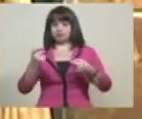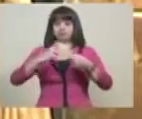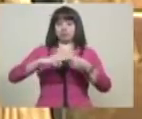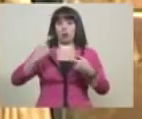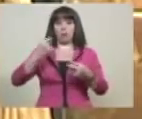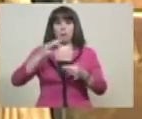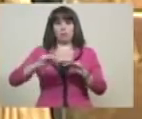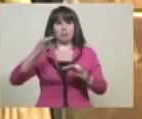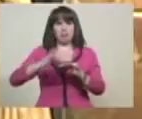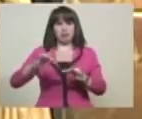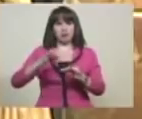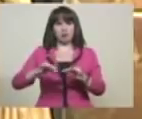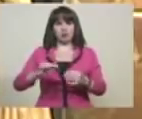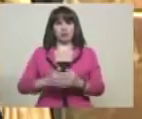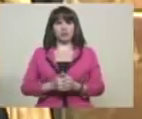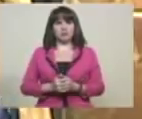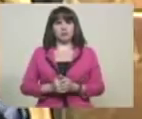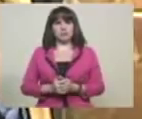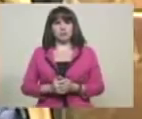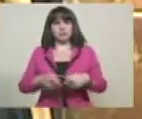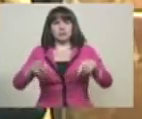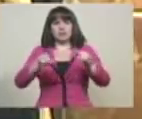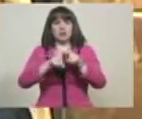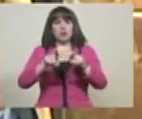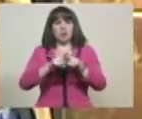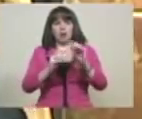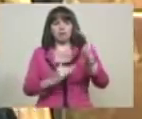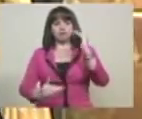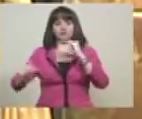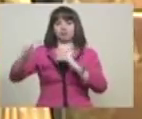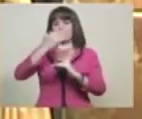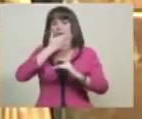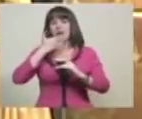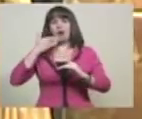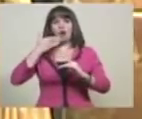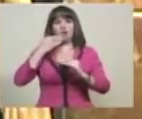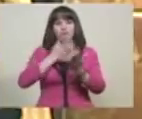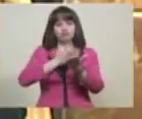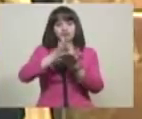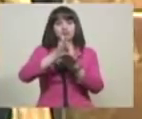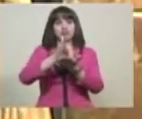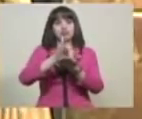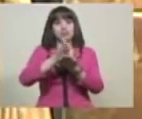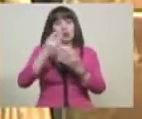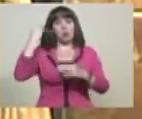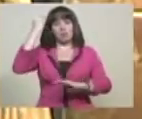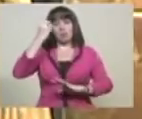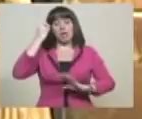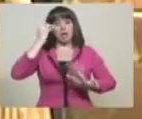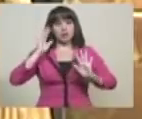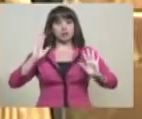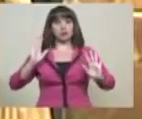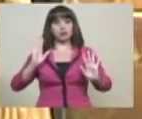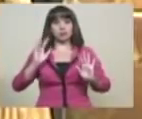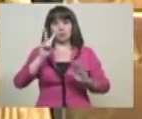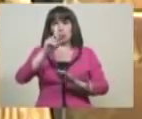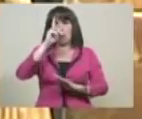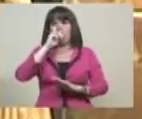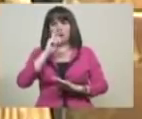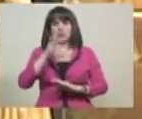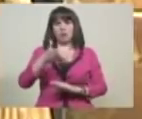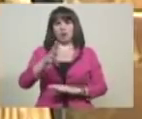petro? Para su recuperación total. Yo aspiro en